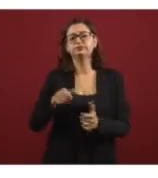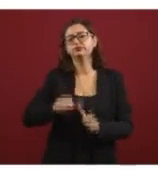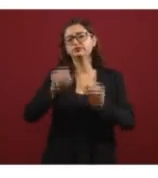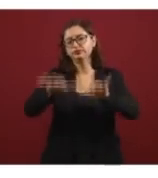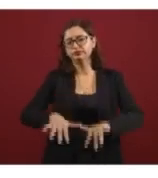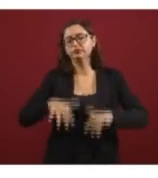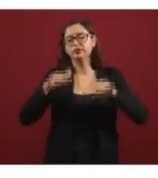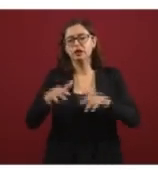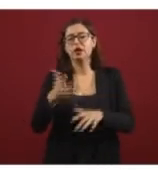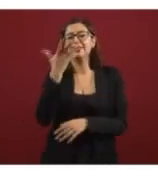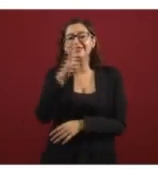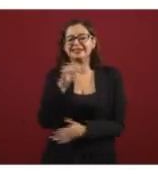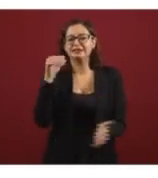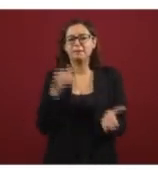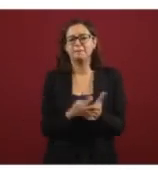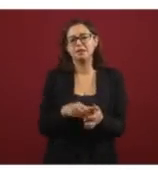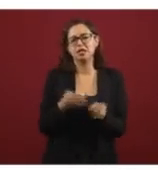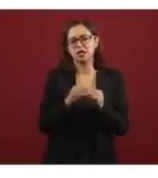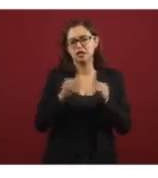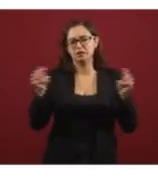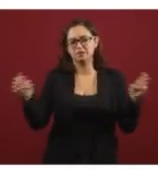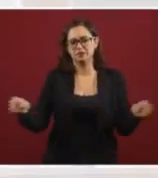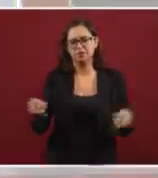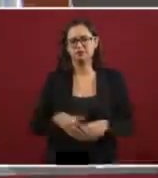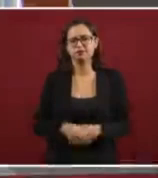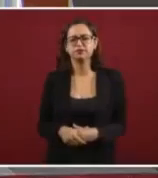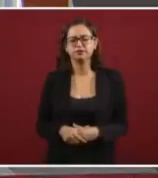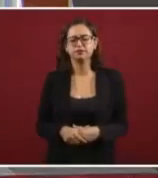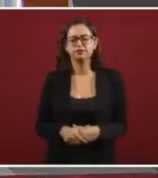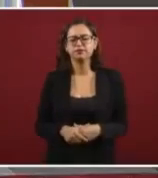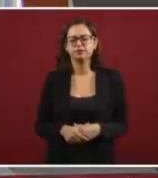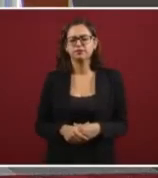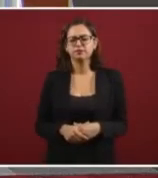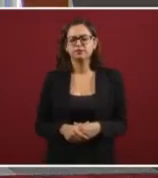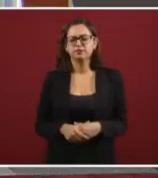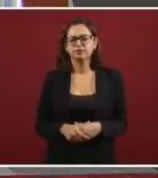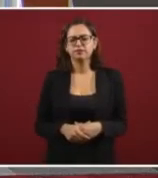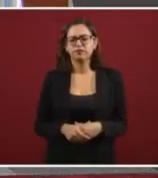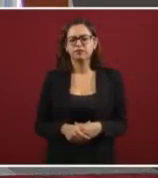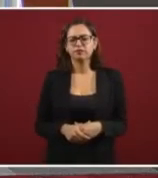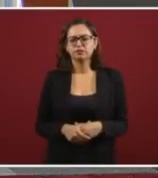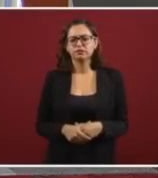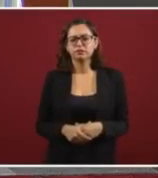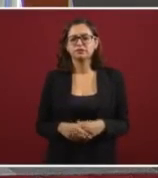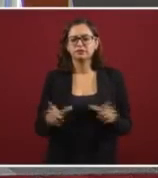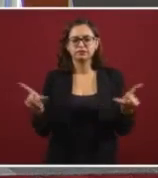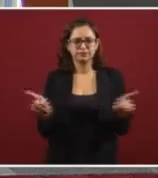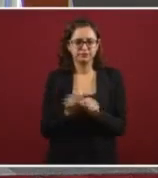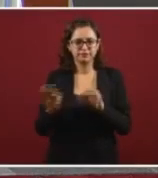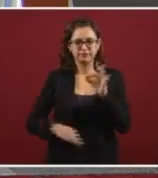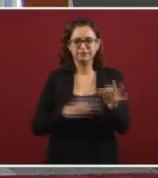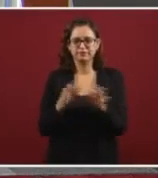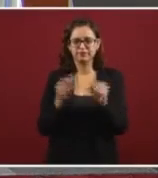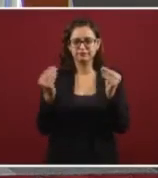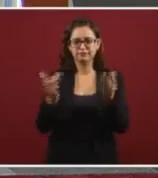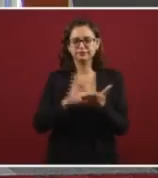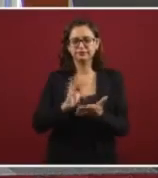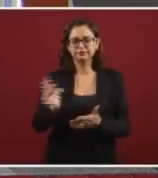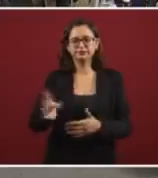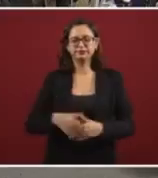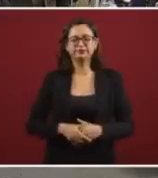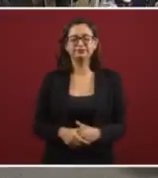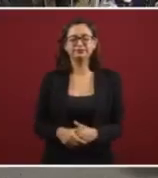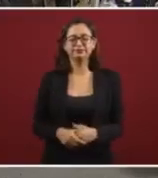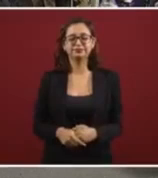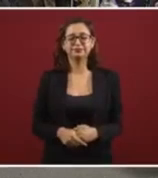Al presentar los avances en materia en el sector turístico, el presidente de México, Andrés Manuel López Obrador, afirmó que no hay estancamiento en este